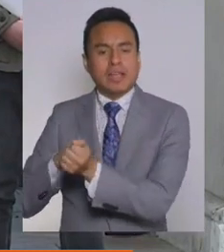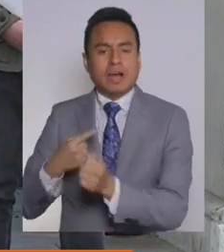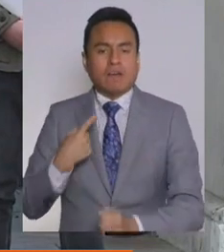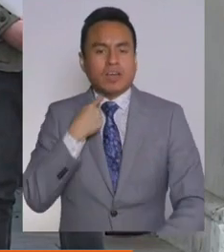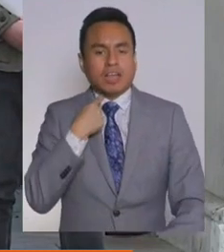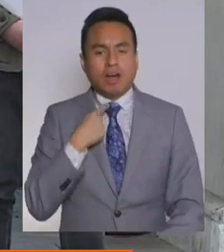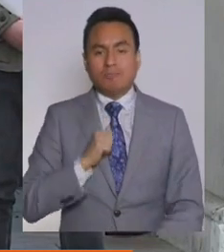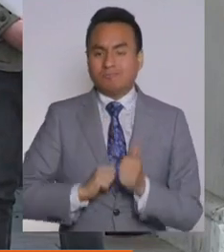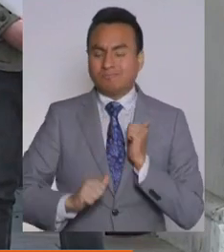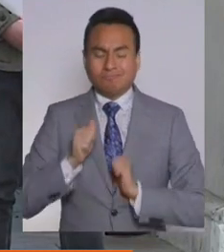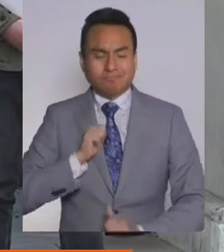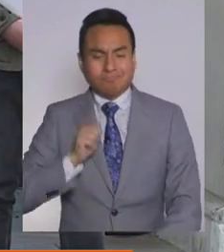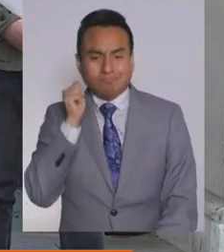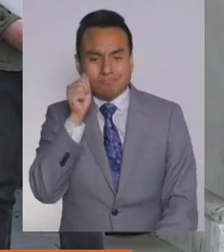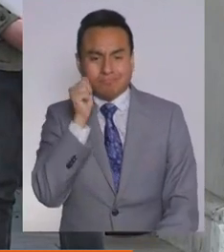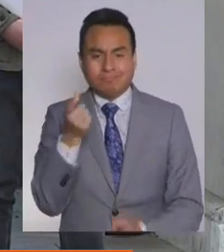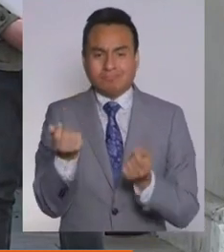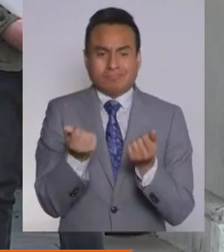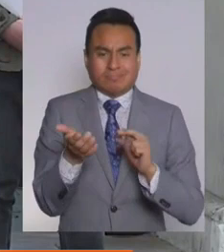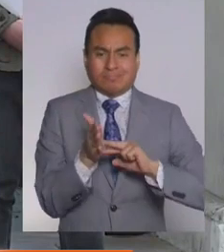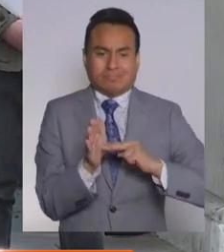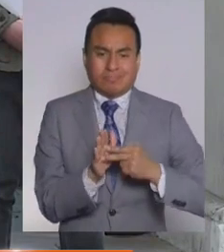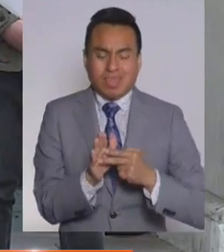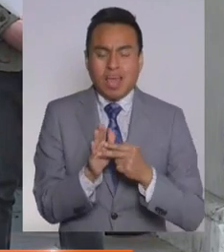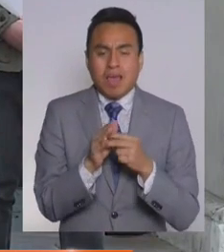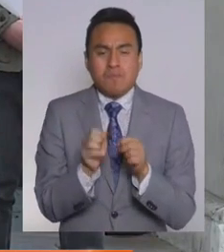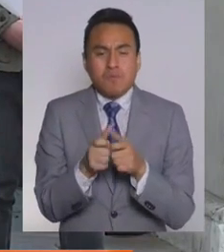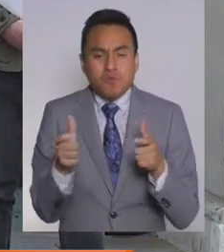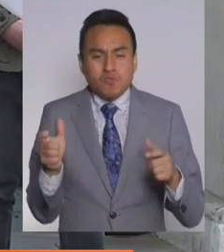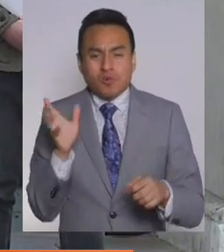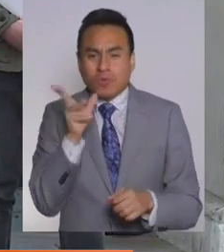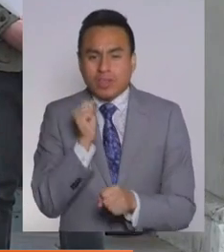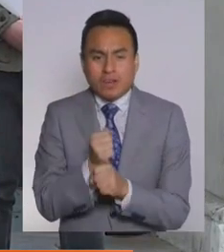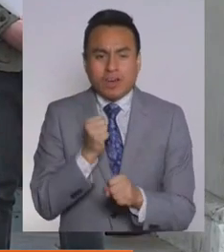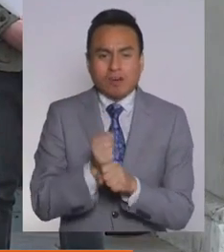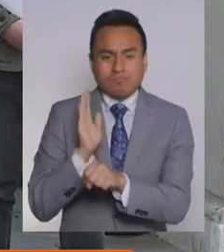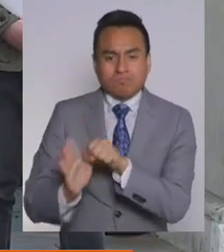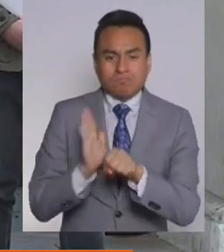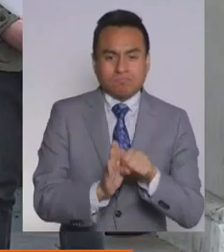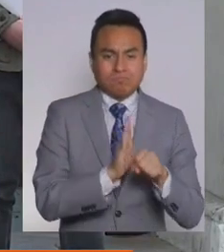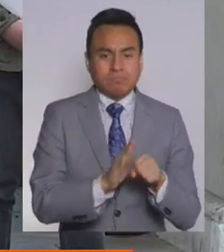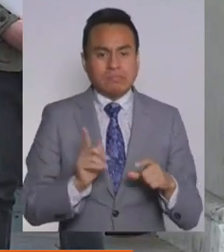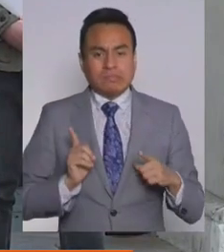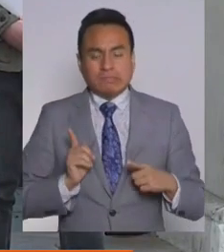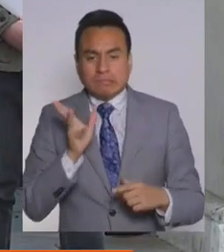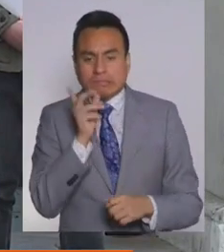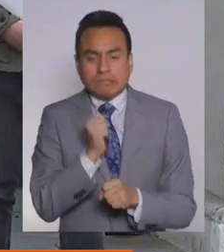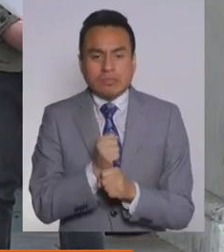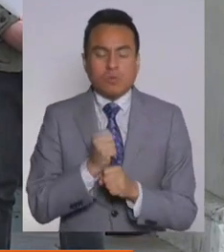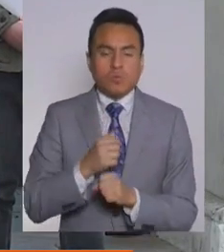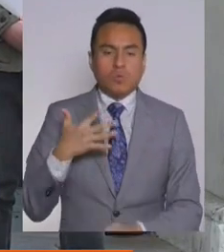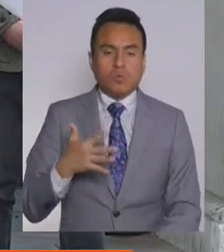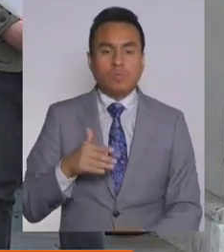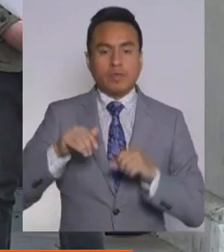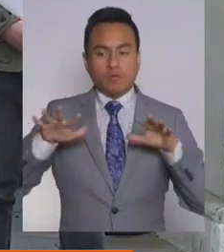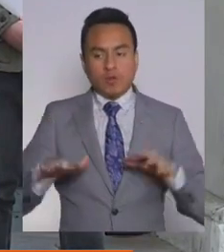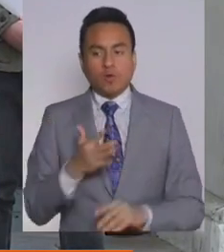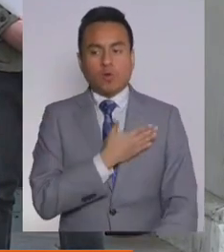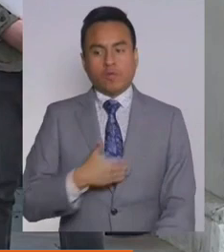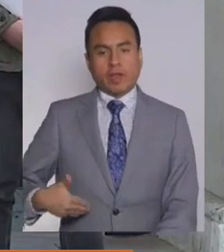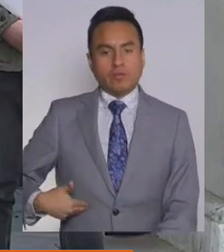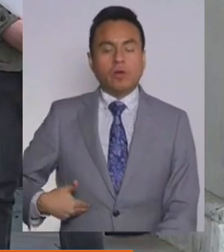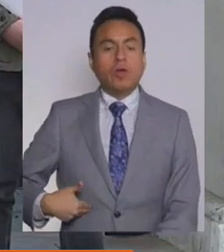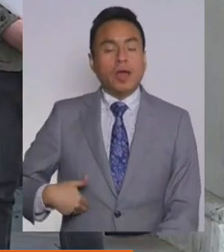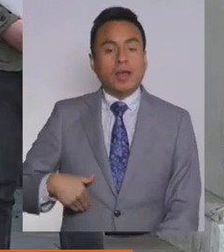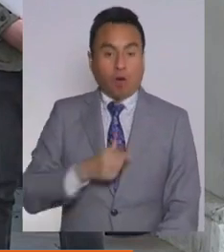lo están sufriendo día a día y lo están lamentando día a día con el aumento del desempleo. Y por lo tanto, el esfuerzo del gobierno, desde el